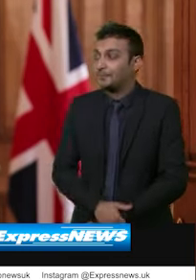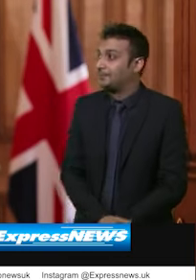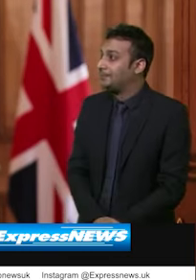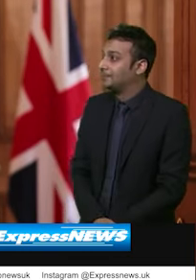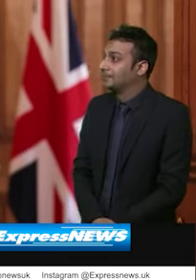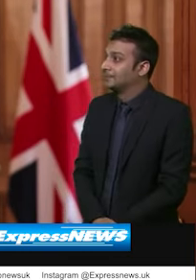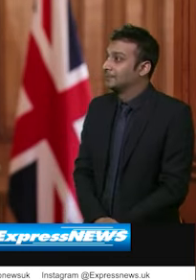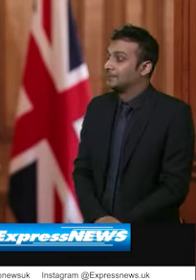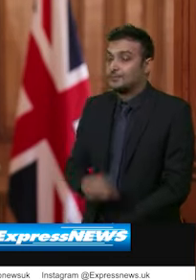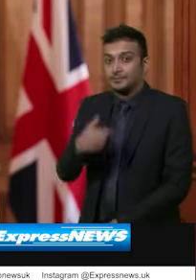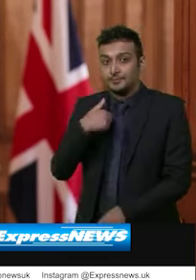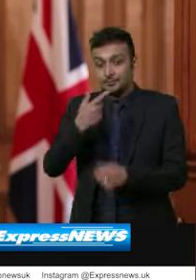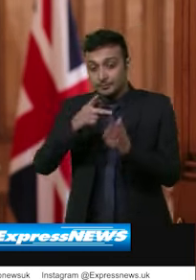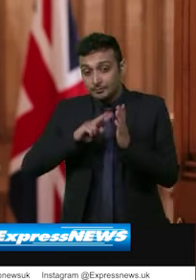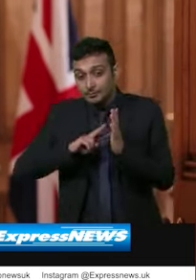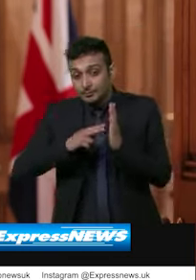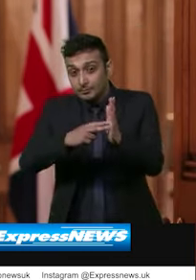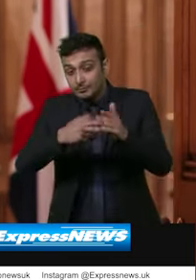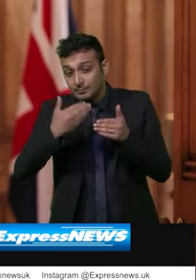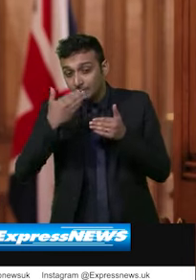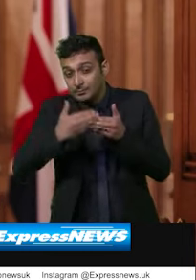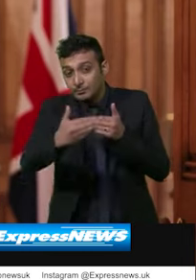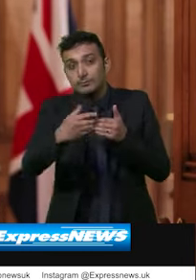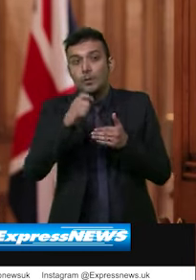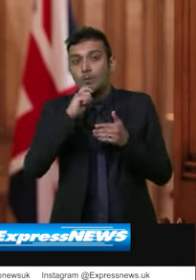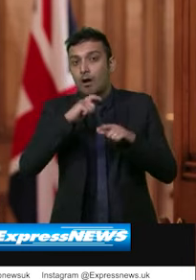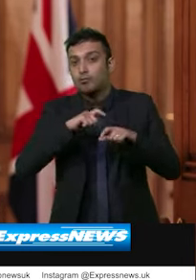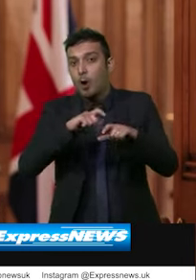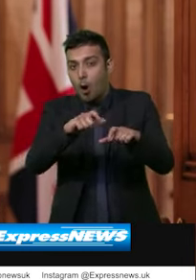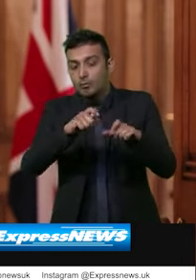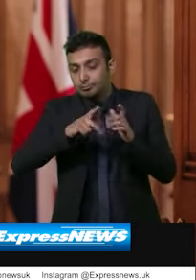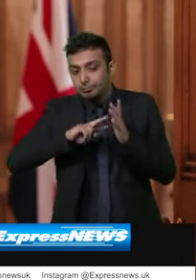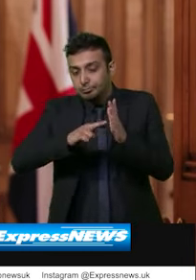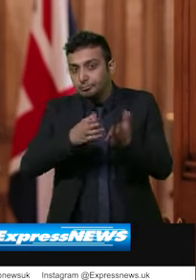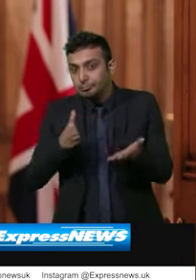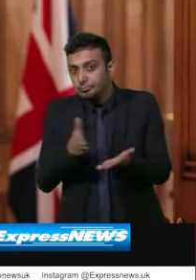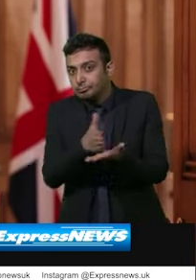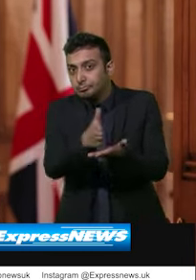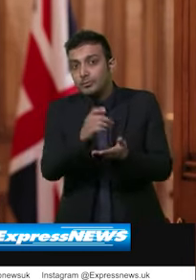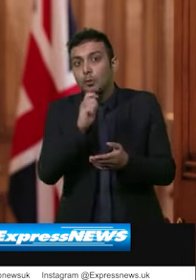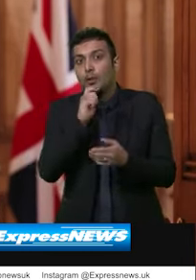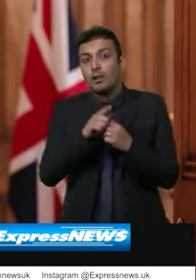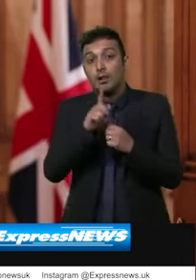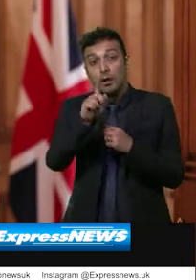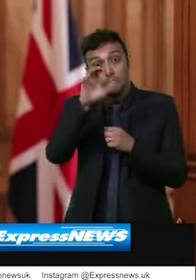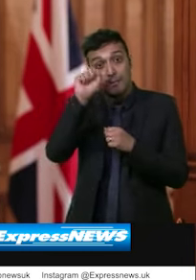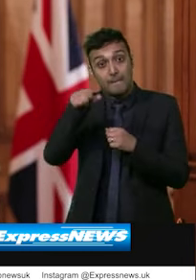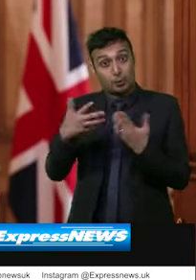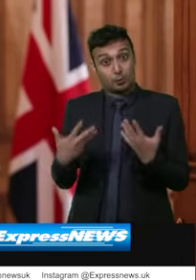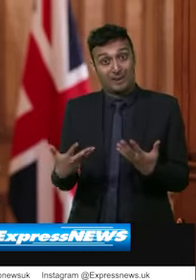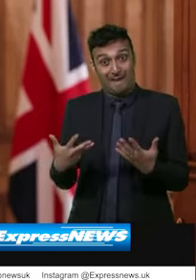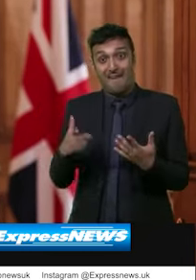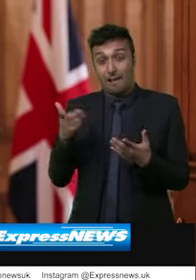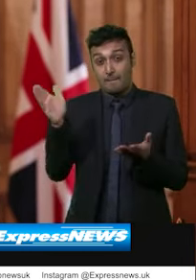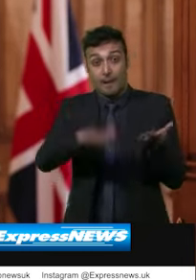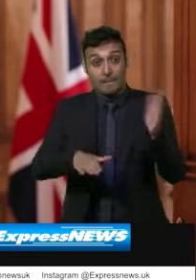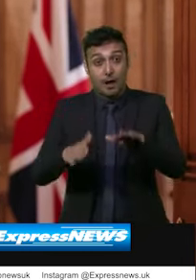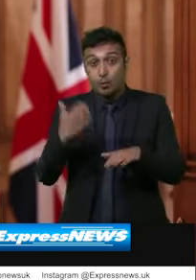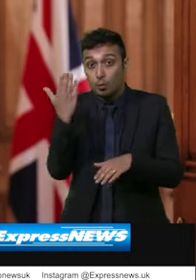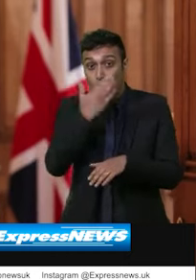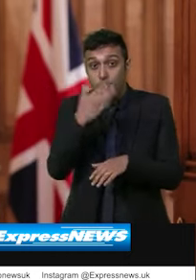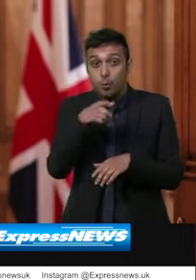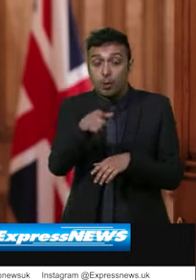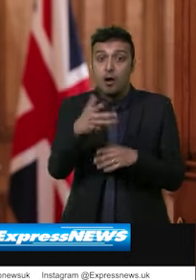hoja de ruta pero debemos recordar que el regreso de hoy a las escuelas por supuesto tendrá un impacto